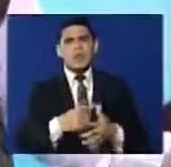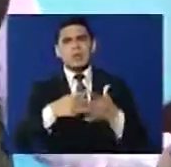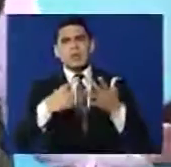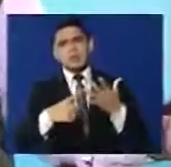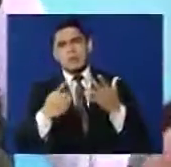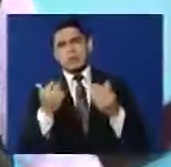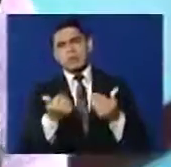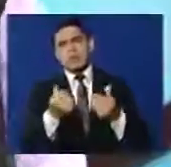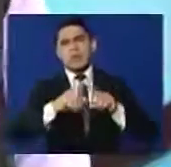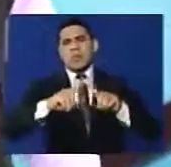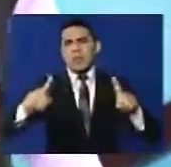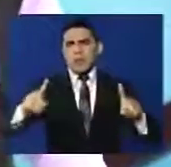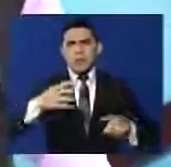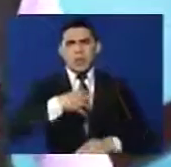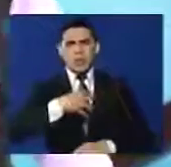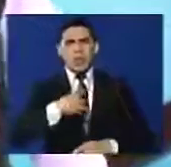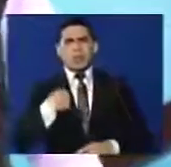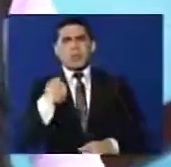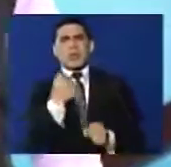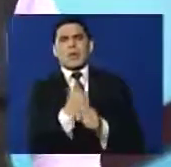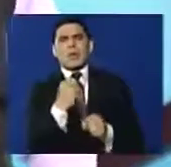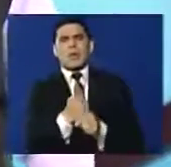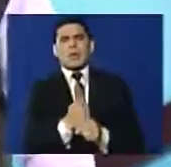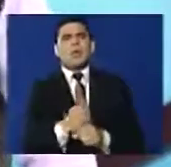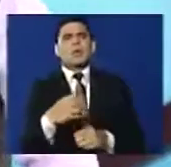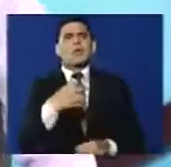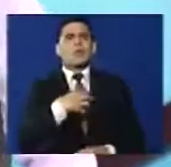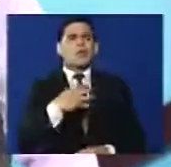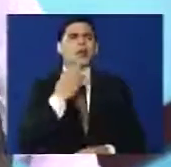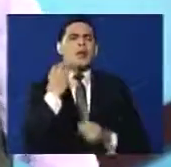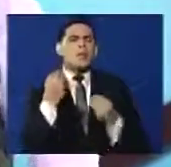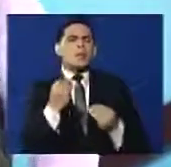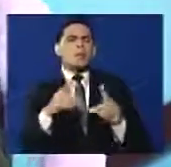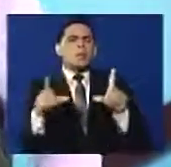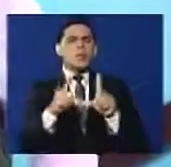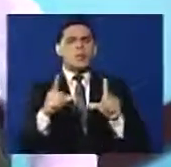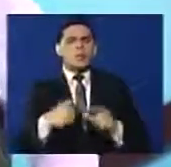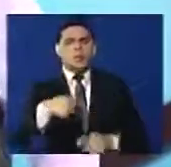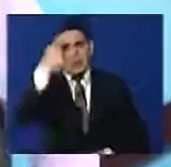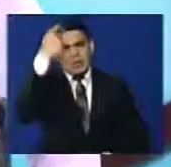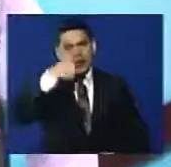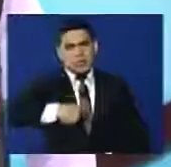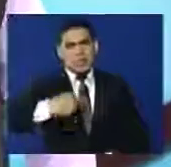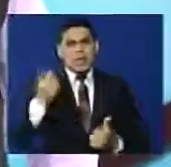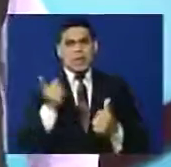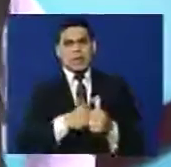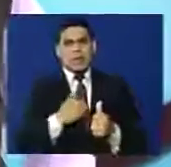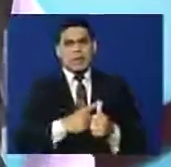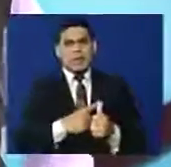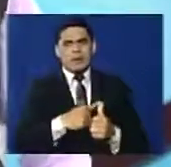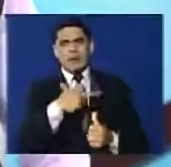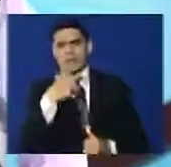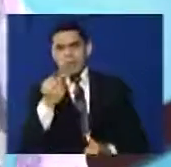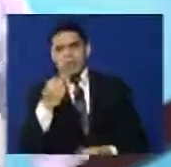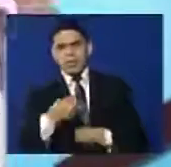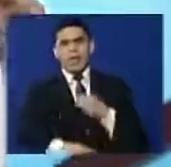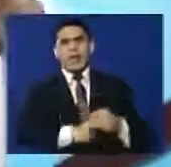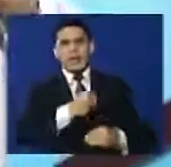variedad de calidades. Yo he tenido la oportunidad de trabajar en muchas novelas y he tenido la oportunidad de tener personajes que en principio no están concebidos